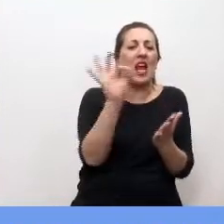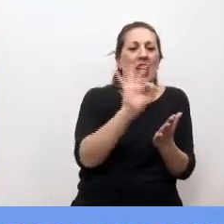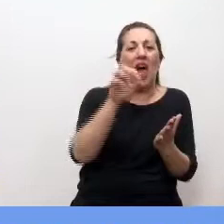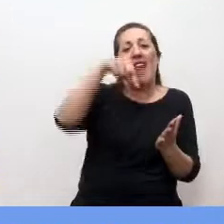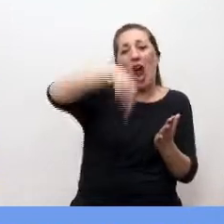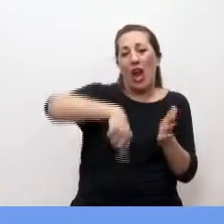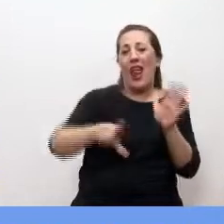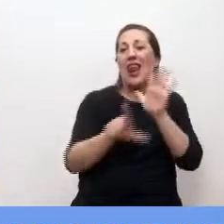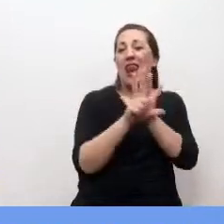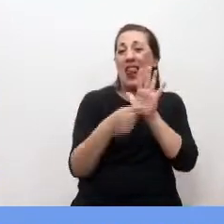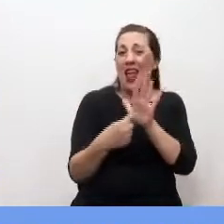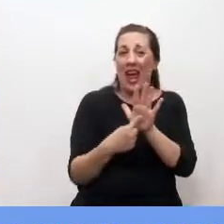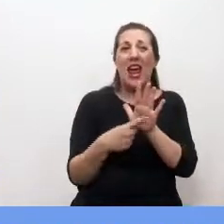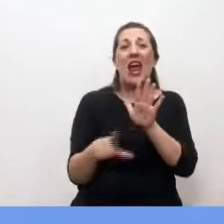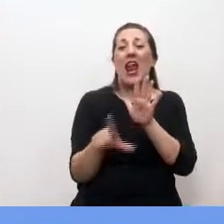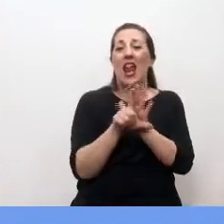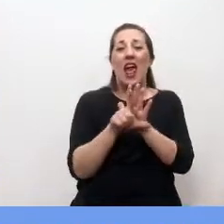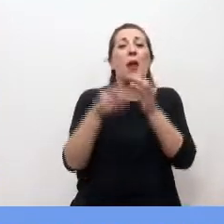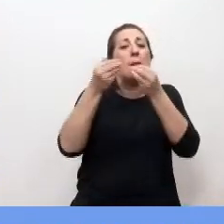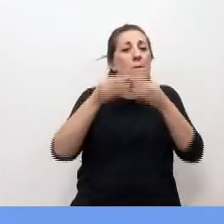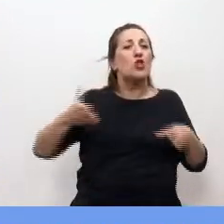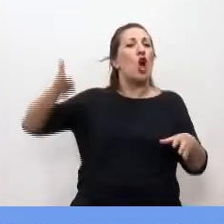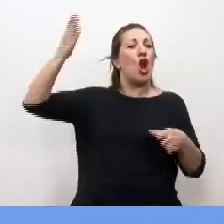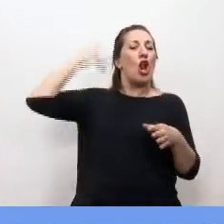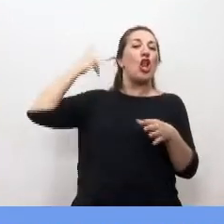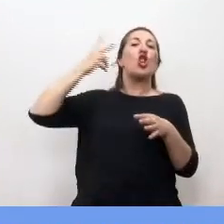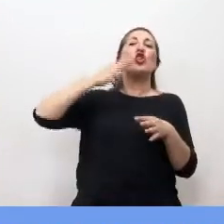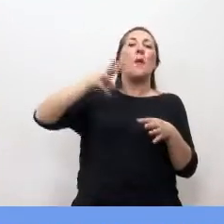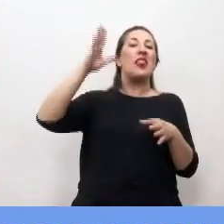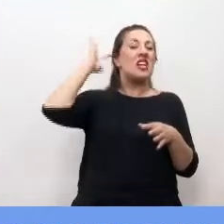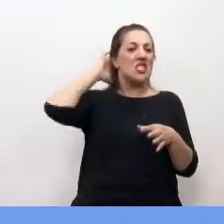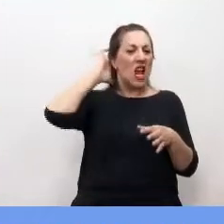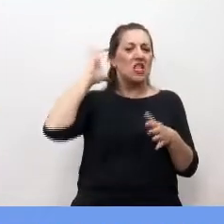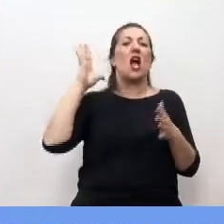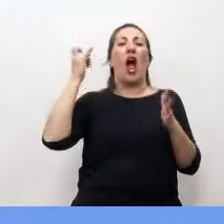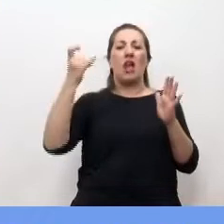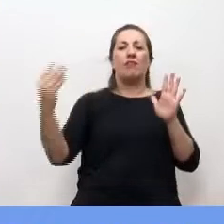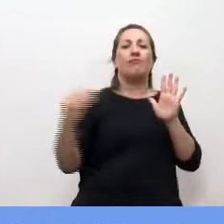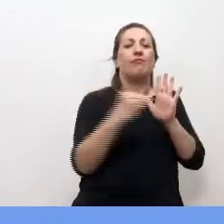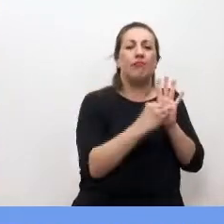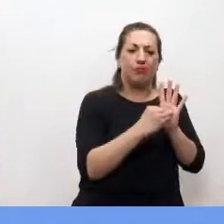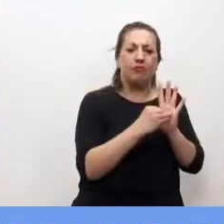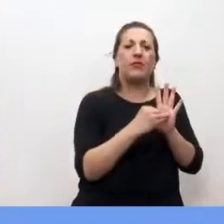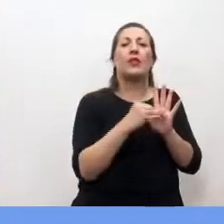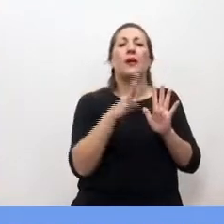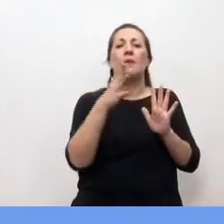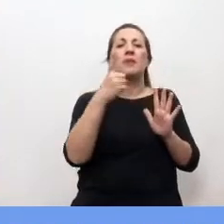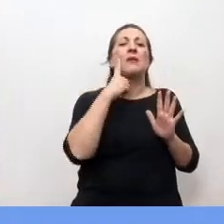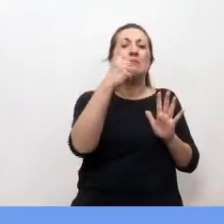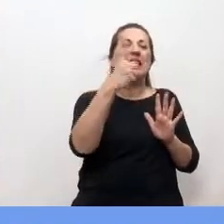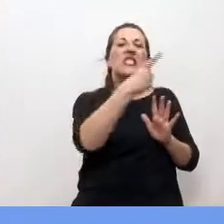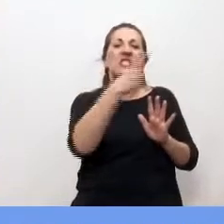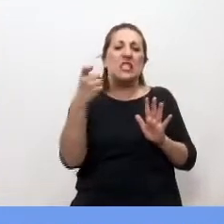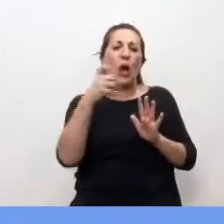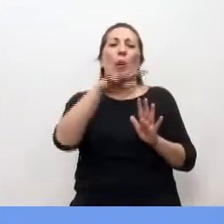que insisto es algo que se inició en el 2016 incorpora cerca de 1.100 barrios más